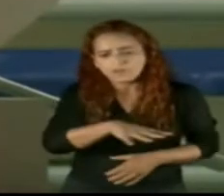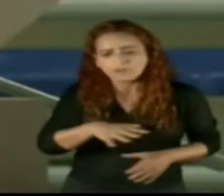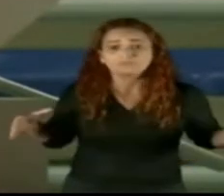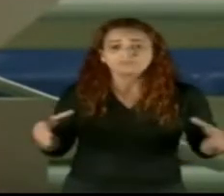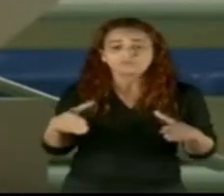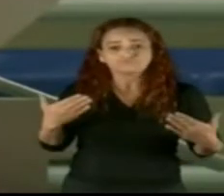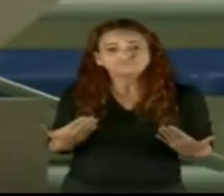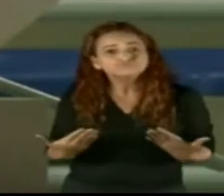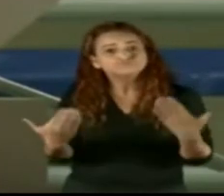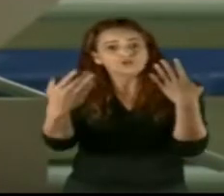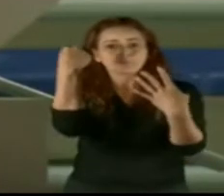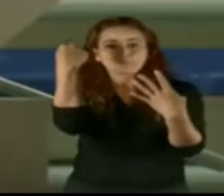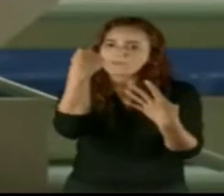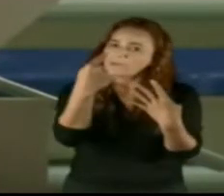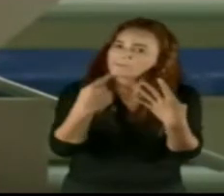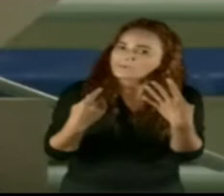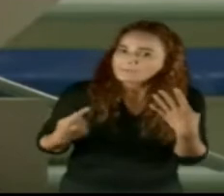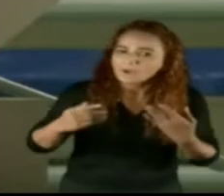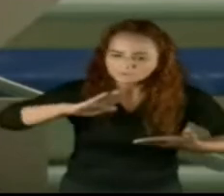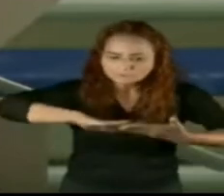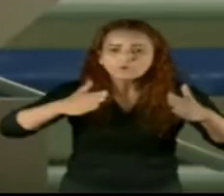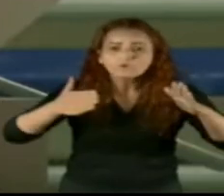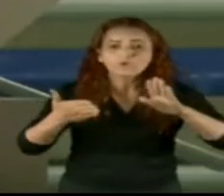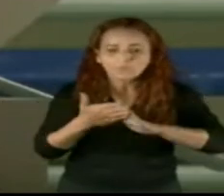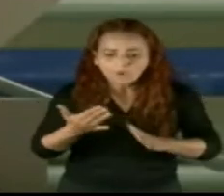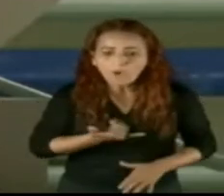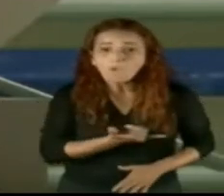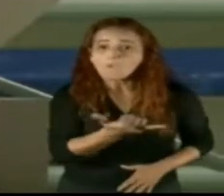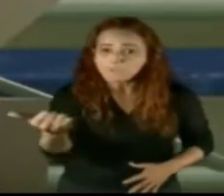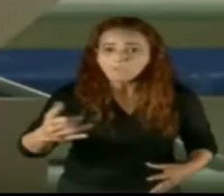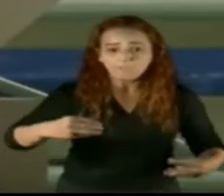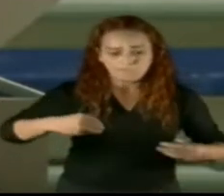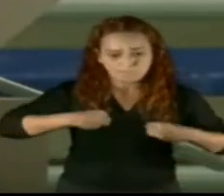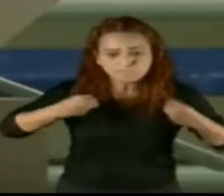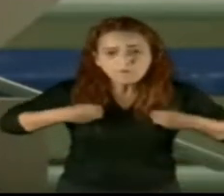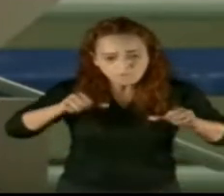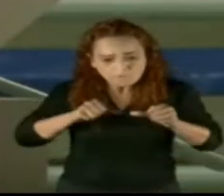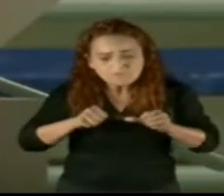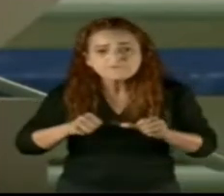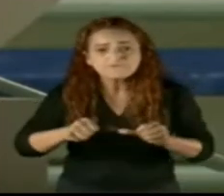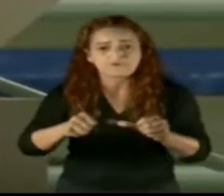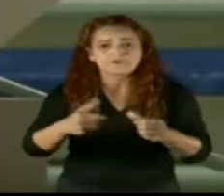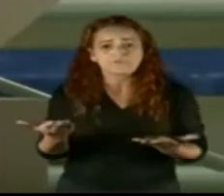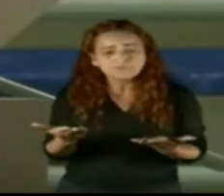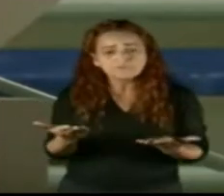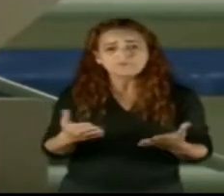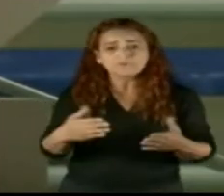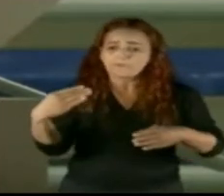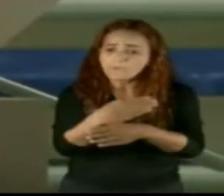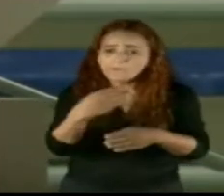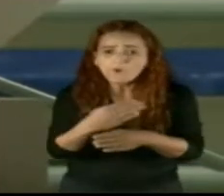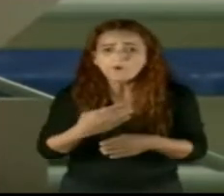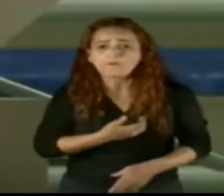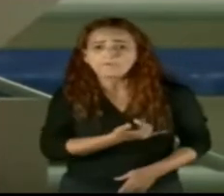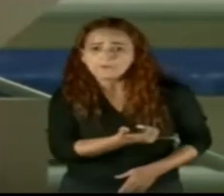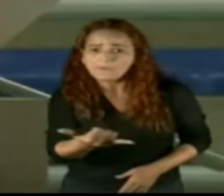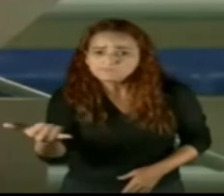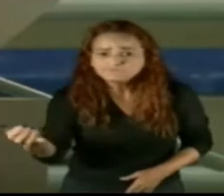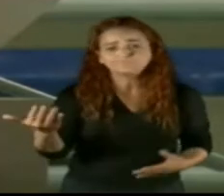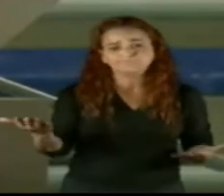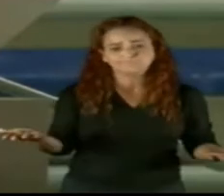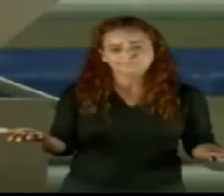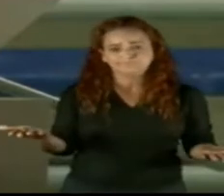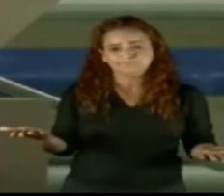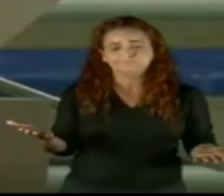Los beneficios que nos daría a las comunidades que vivimos allí, que tenemos la problemática